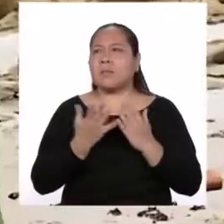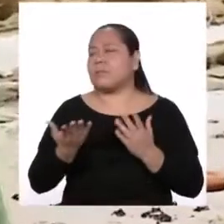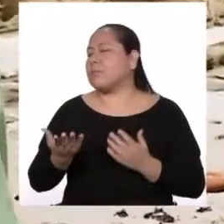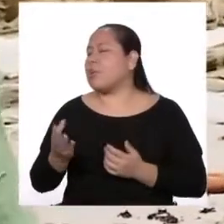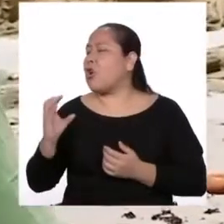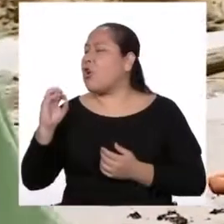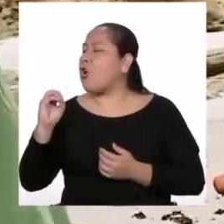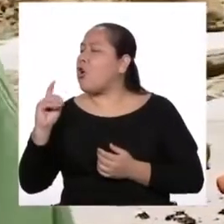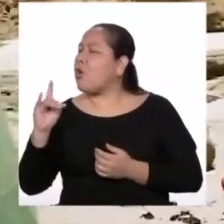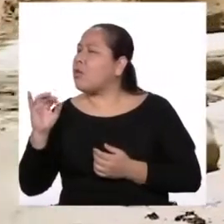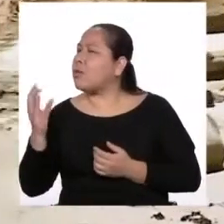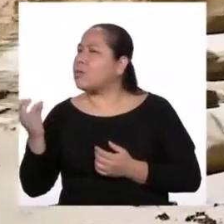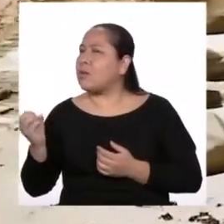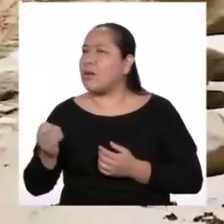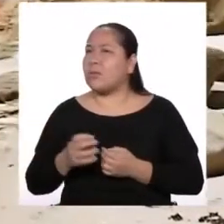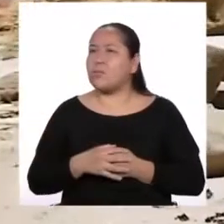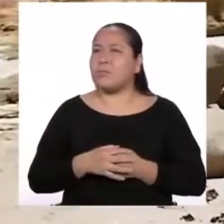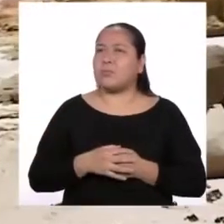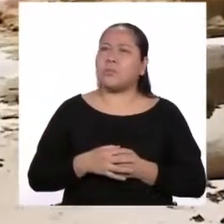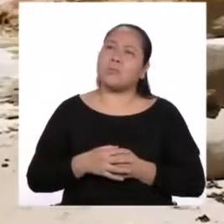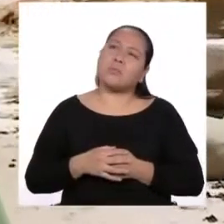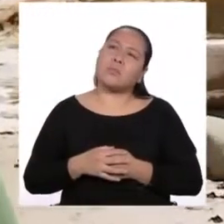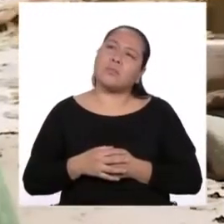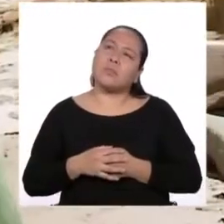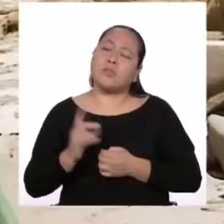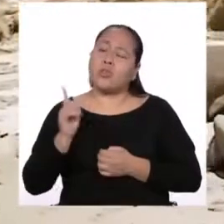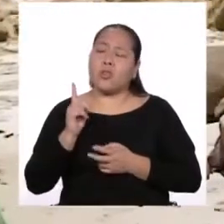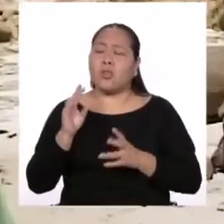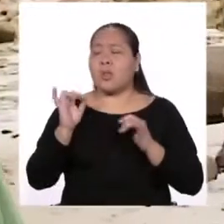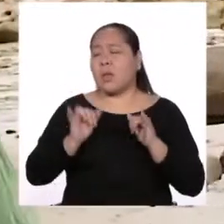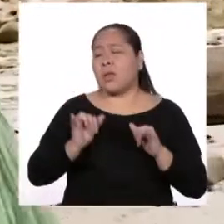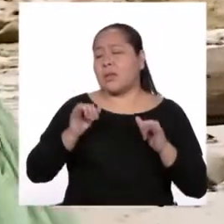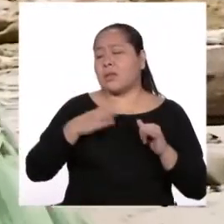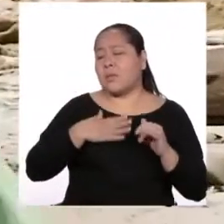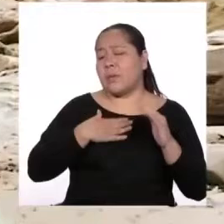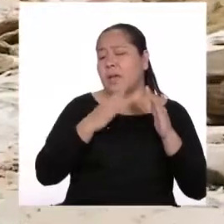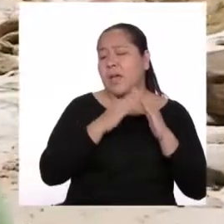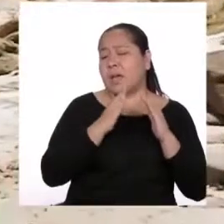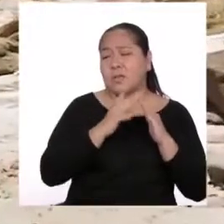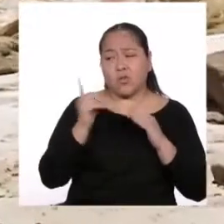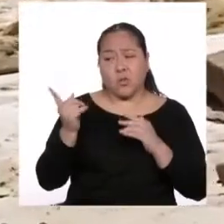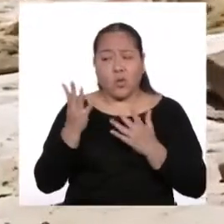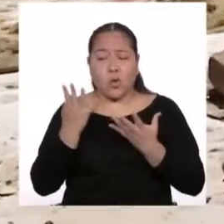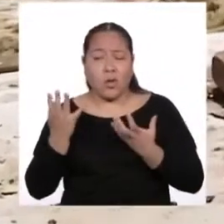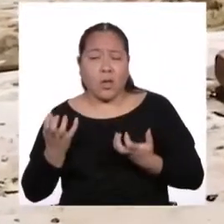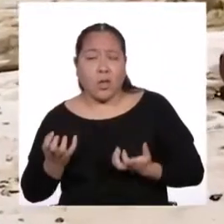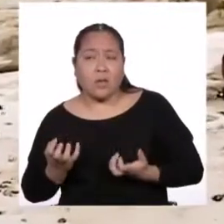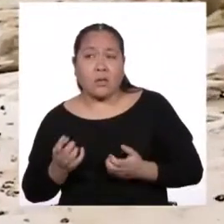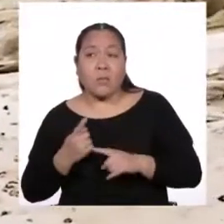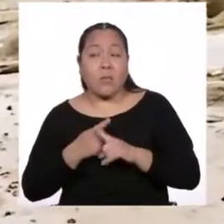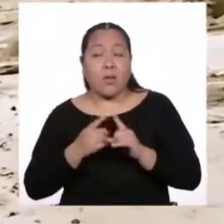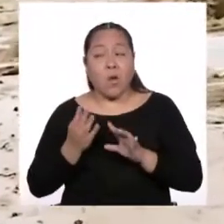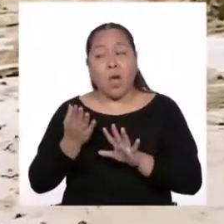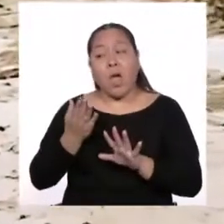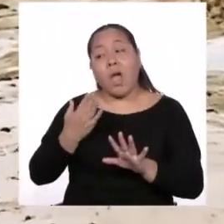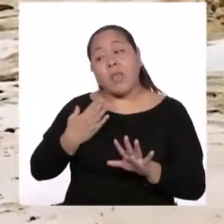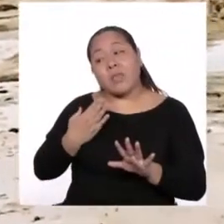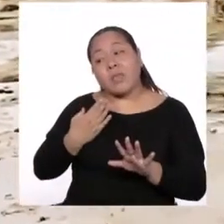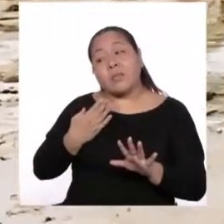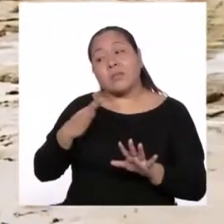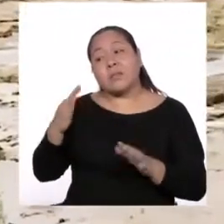Odiseo rico en ardides, no permanecerás más en mi palacio contra tu voluntad. Pero antes deberás hacer un